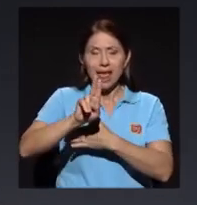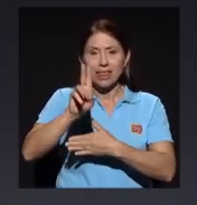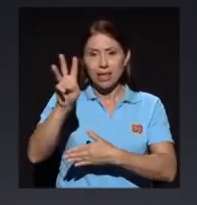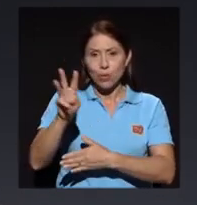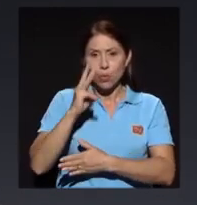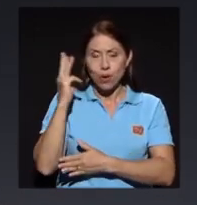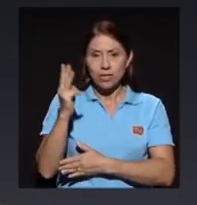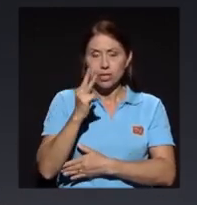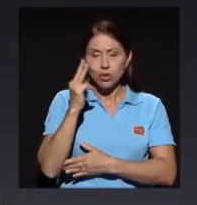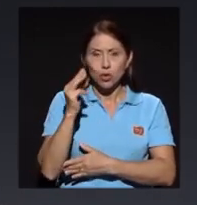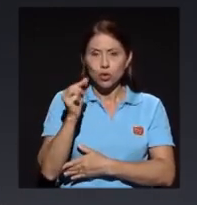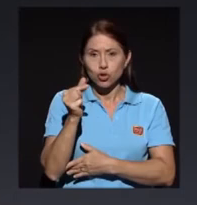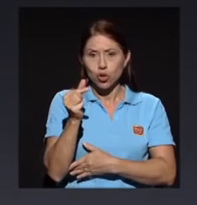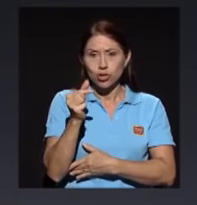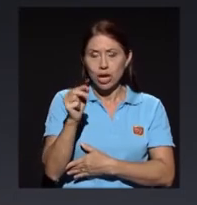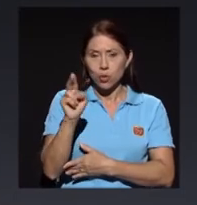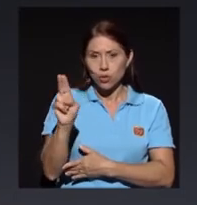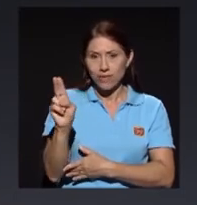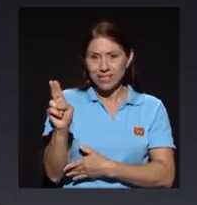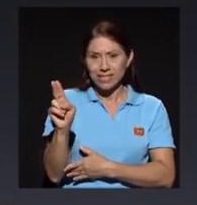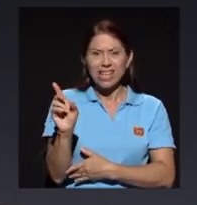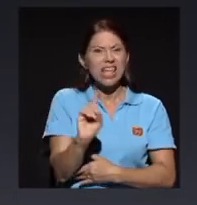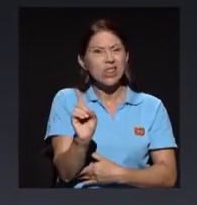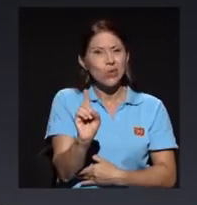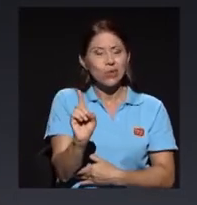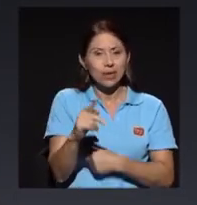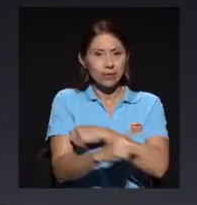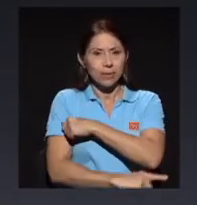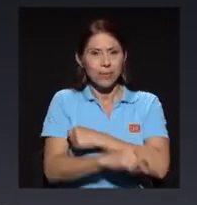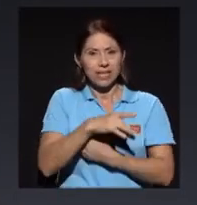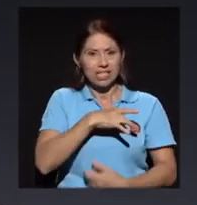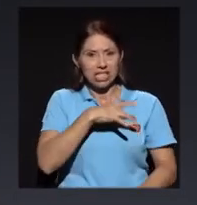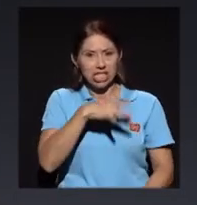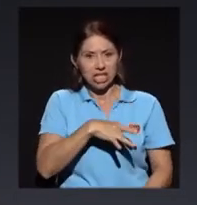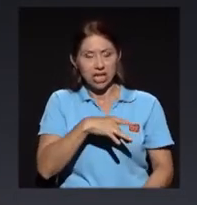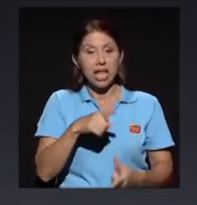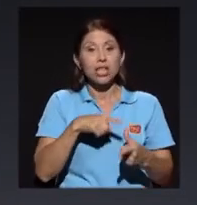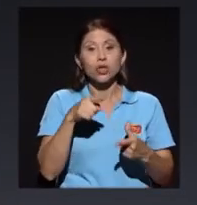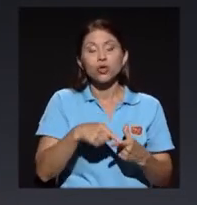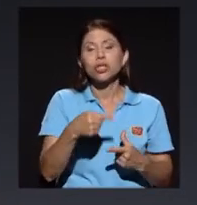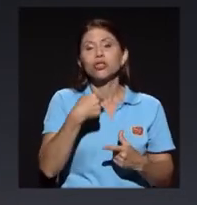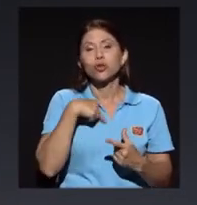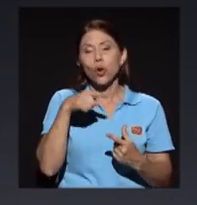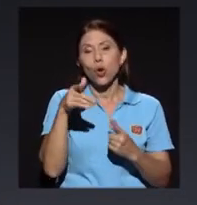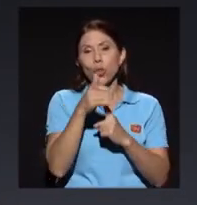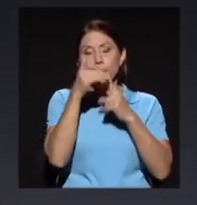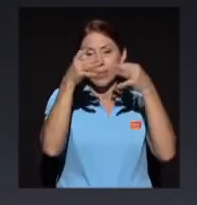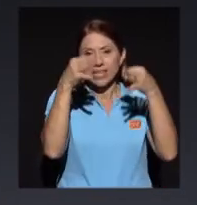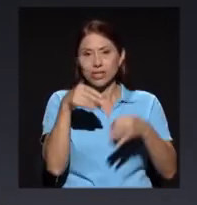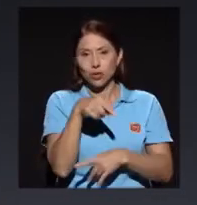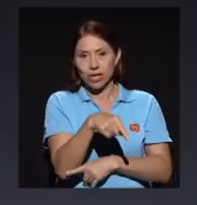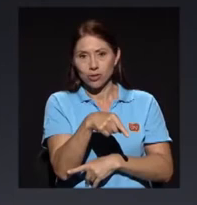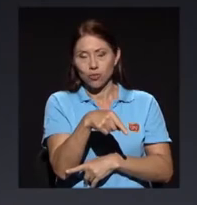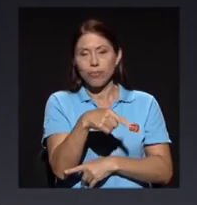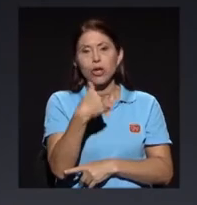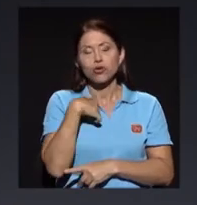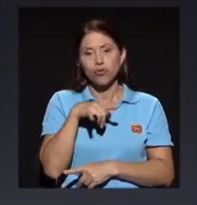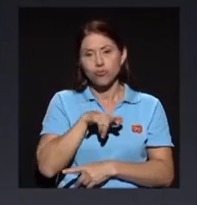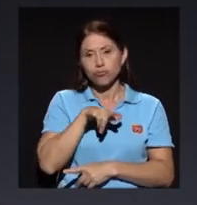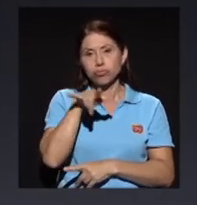Washington impartida en Chile. Entonces opté por esa opción, fueron 2 años